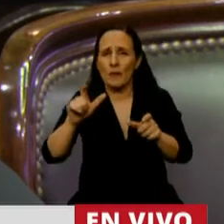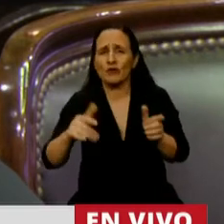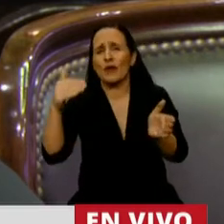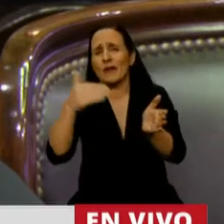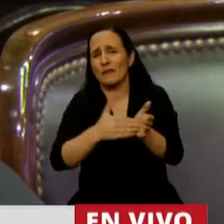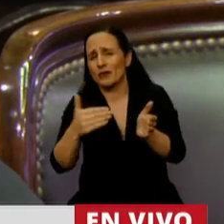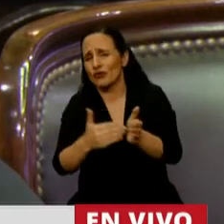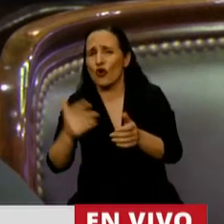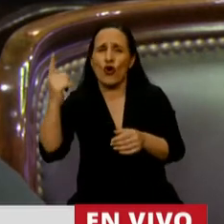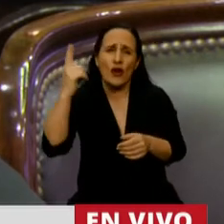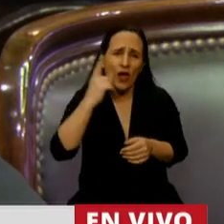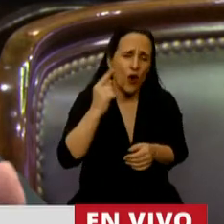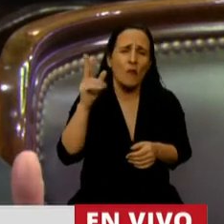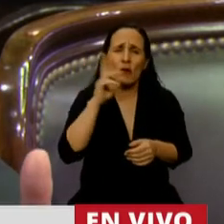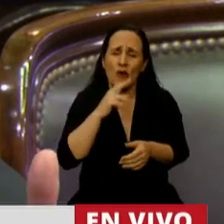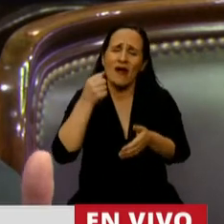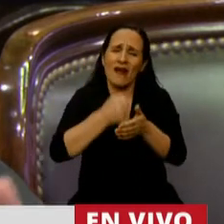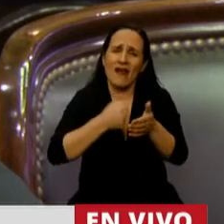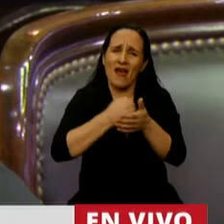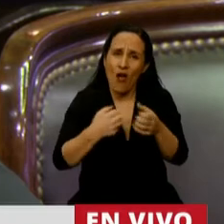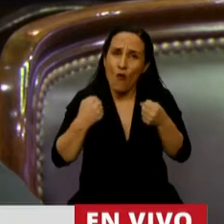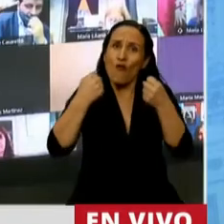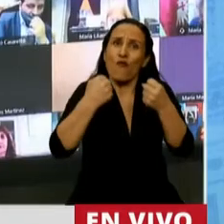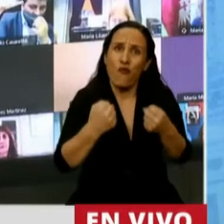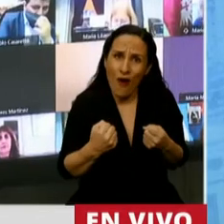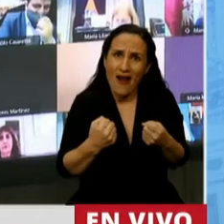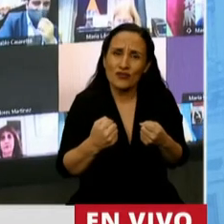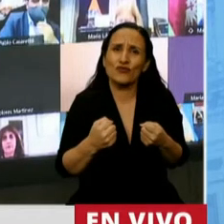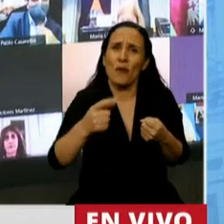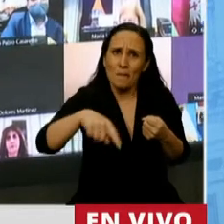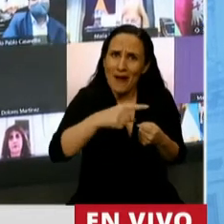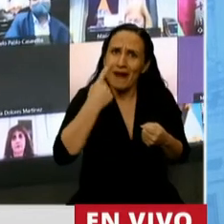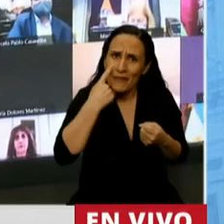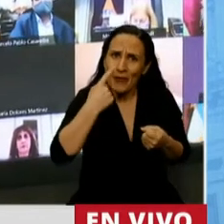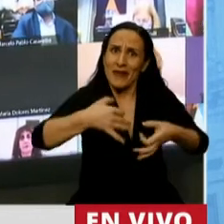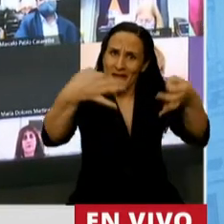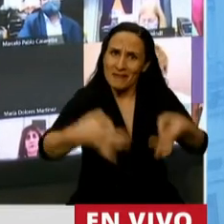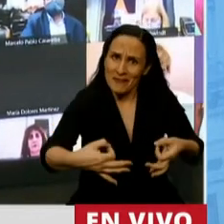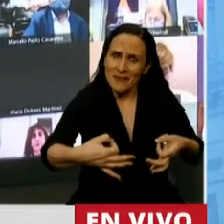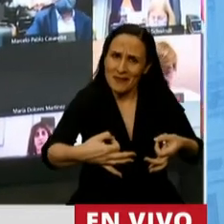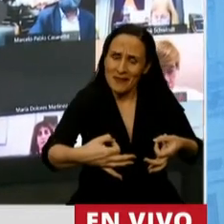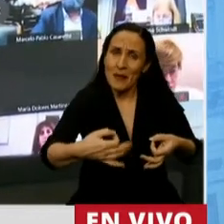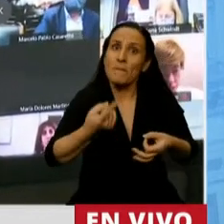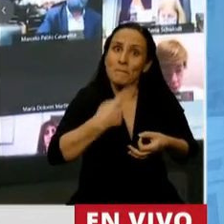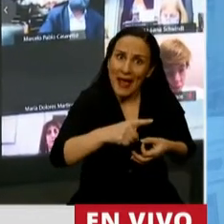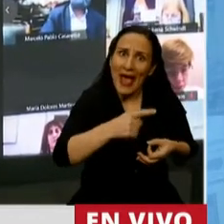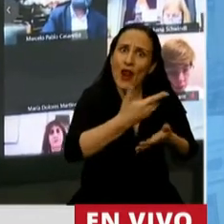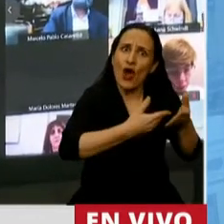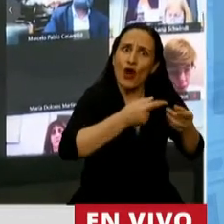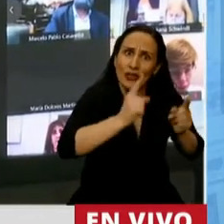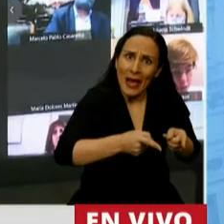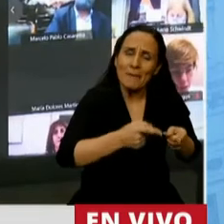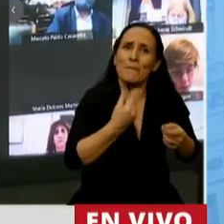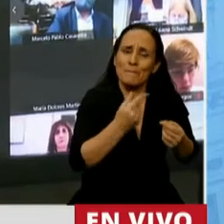y de argentinas les sirva a cada uno de ellos para vivir con dignidad, pero además sirva para el crecimiento y el desarrollo